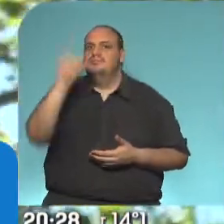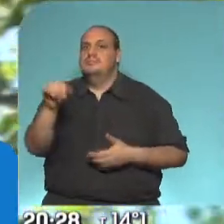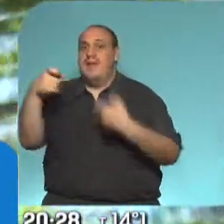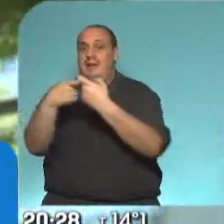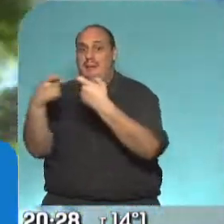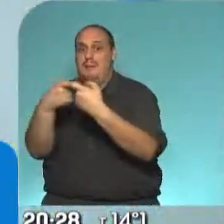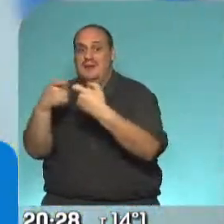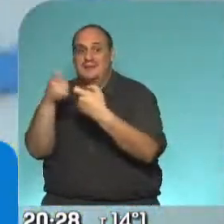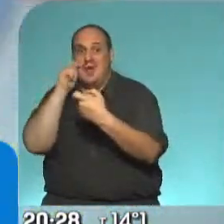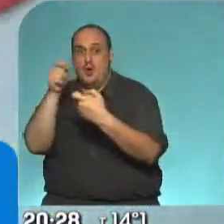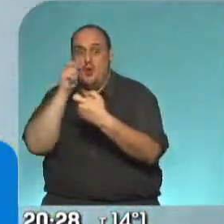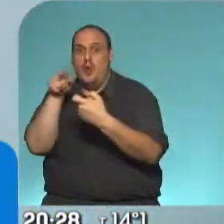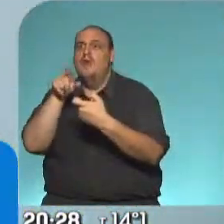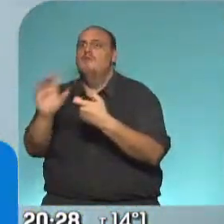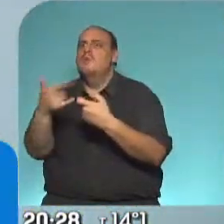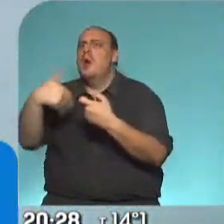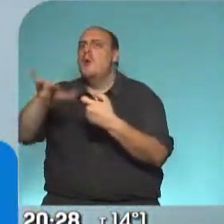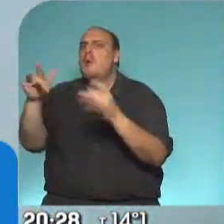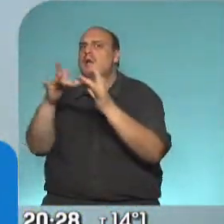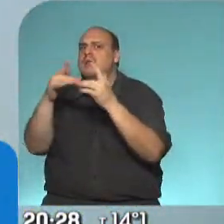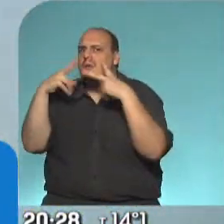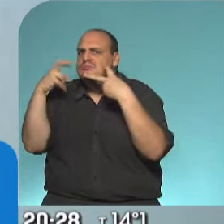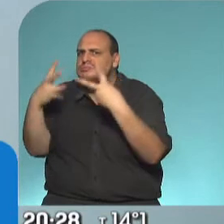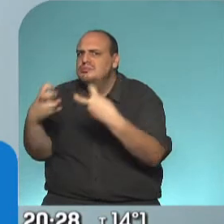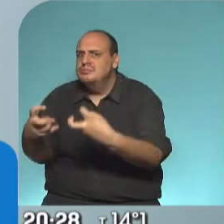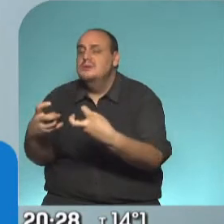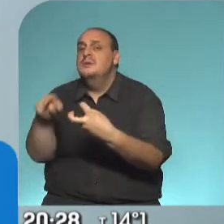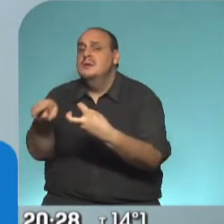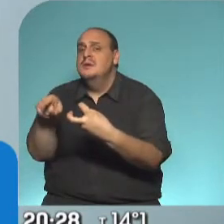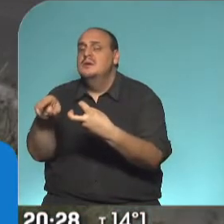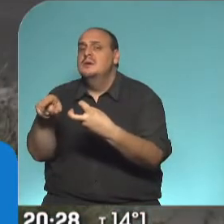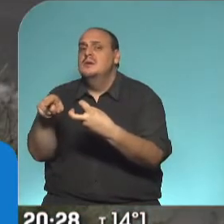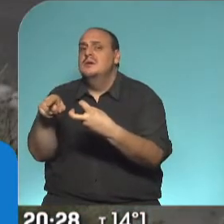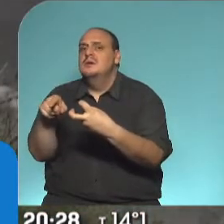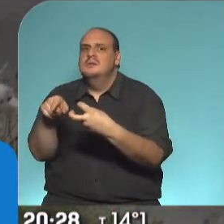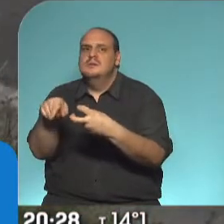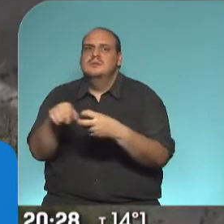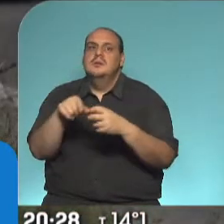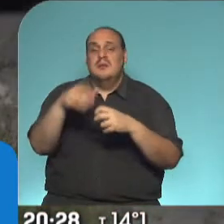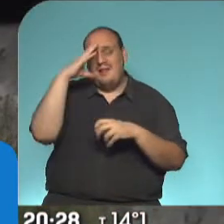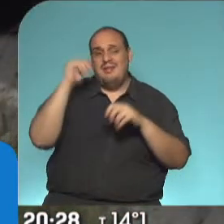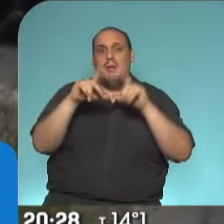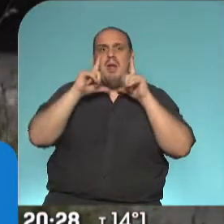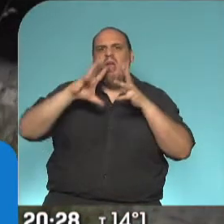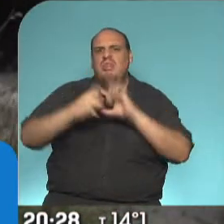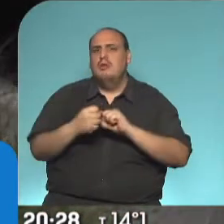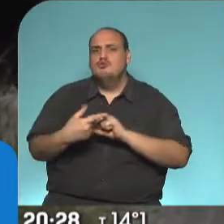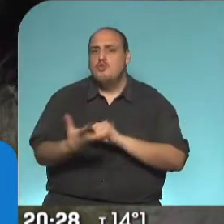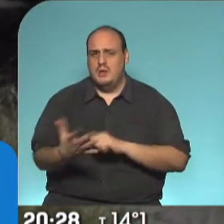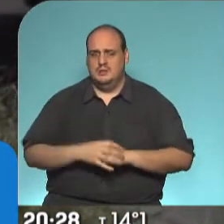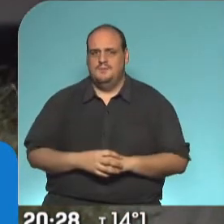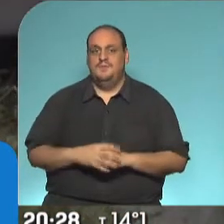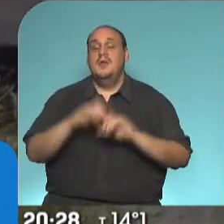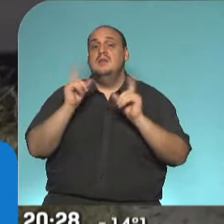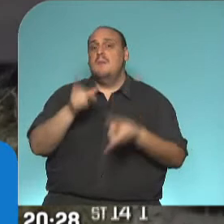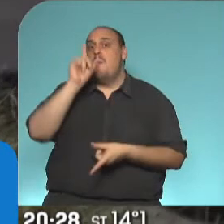la pericia informática contra el gigante informático para determinar el alcance del daño perpetrado. Además, se obligó a